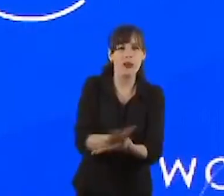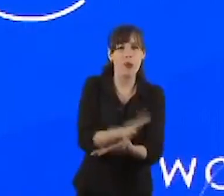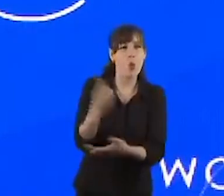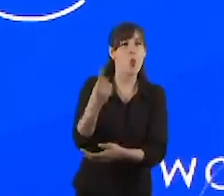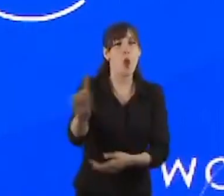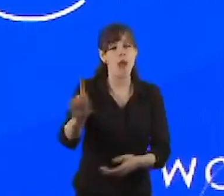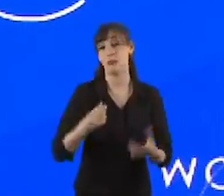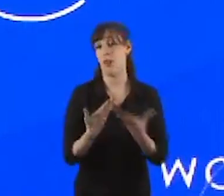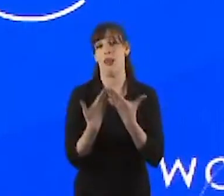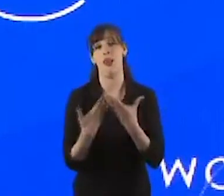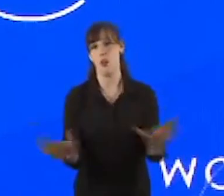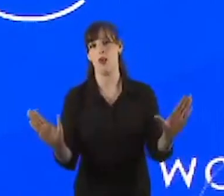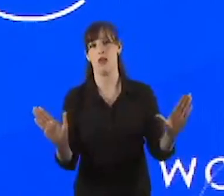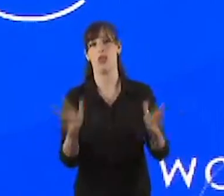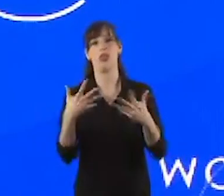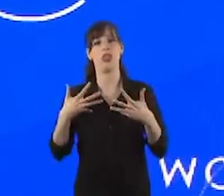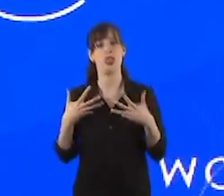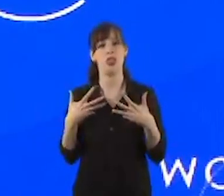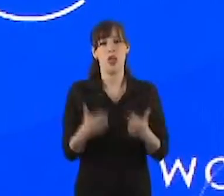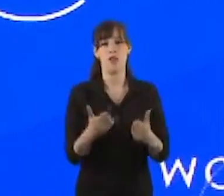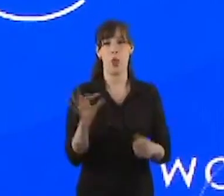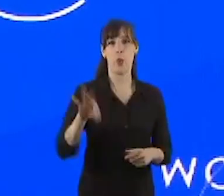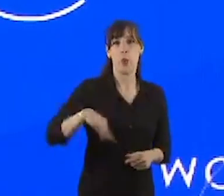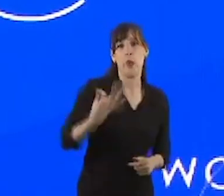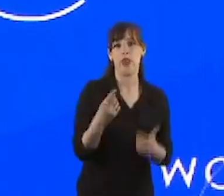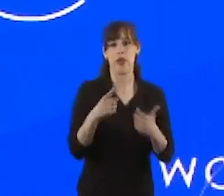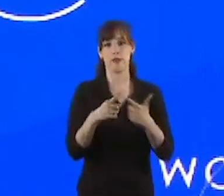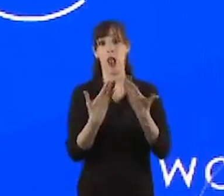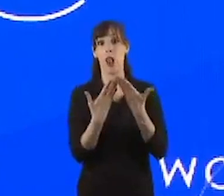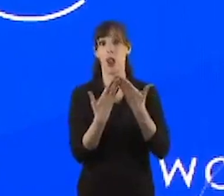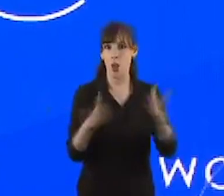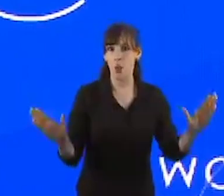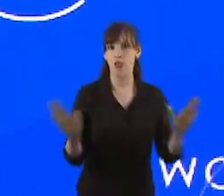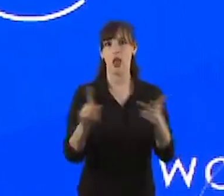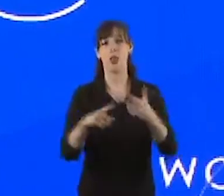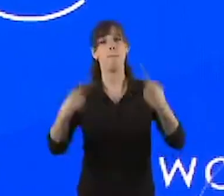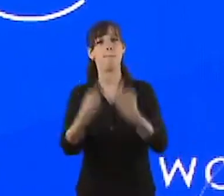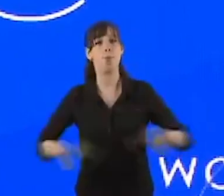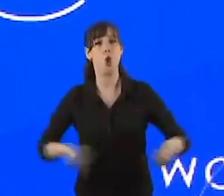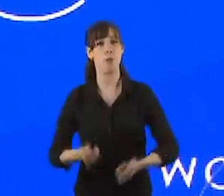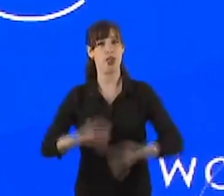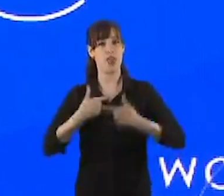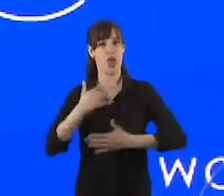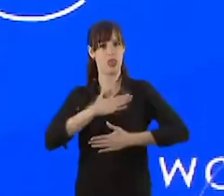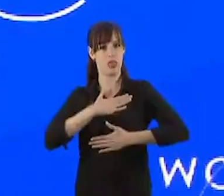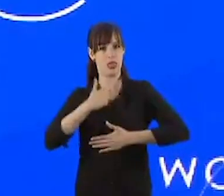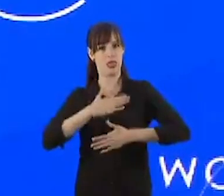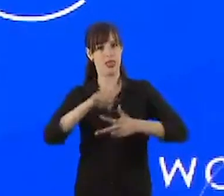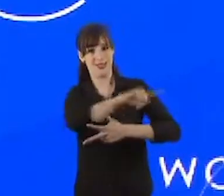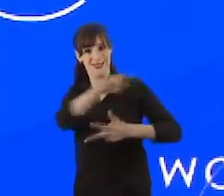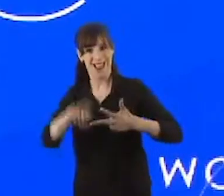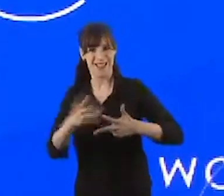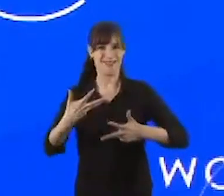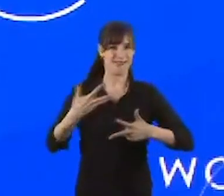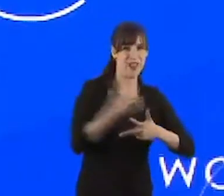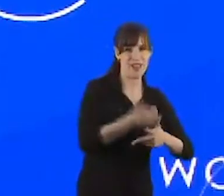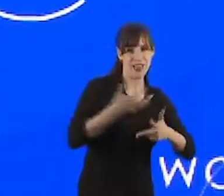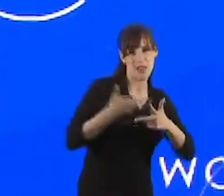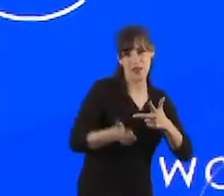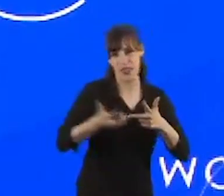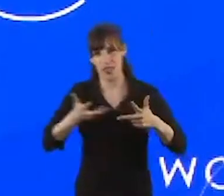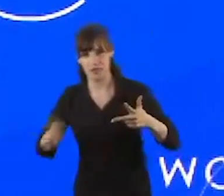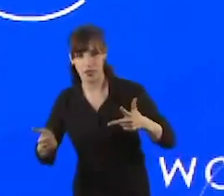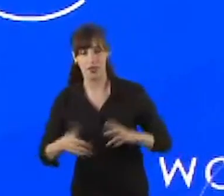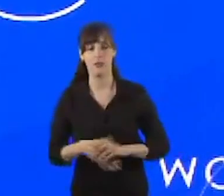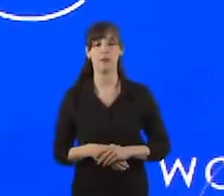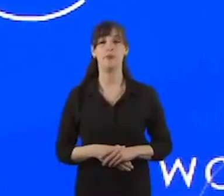vida, de la libertad y de la propiedad. Ahora bien, Si el capitalismo de libre empresa y la libertad económica han